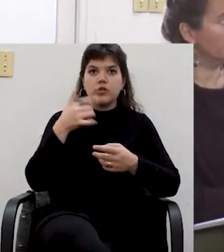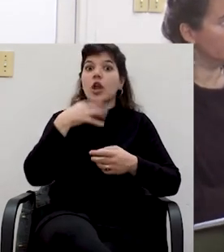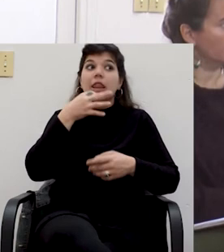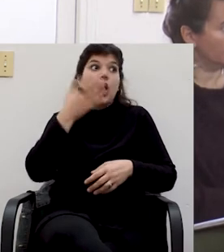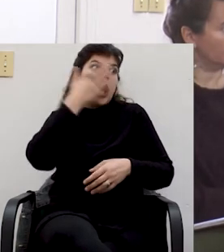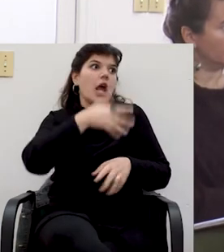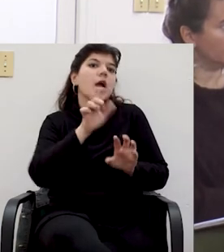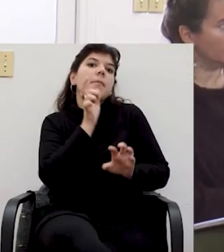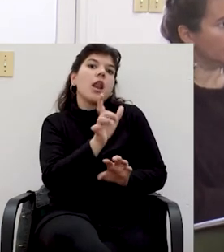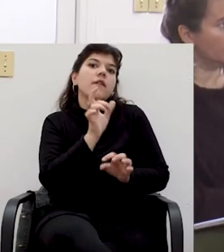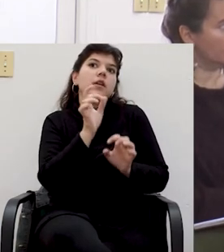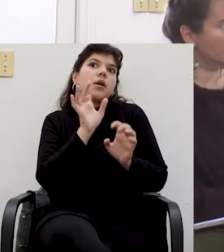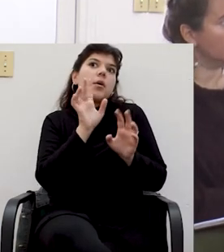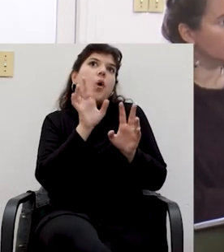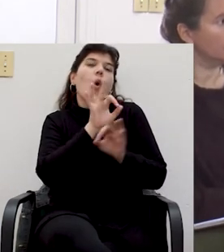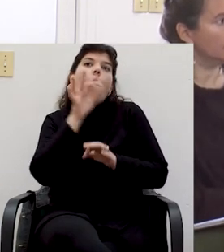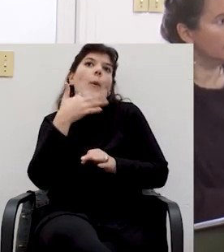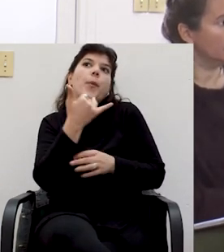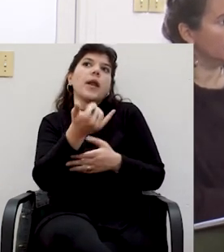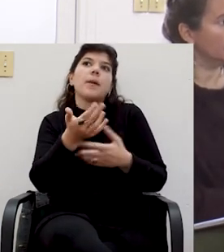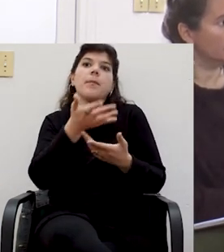negros o culturas